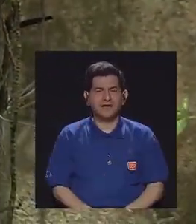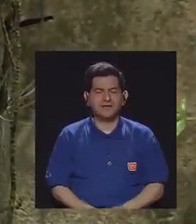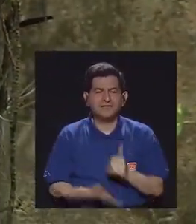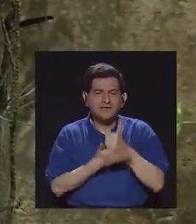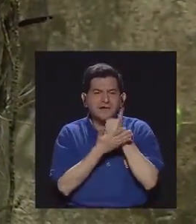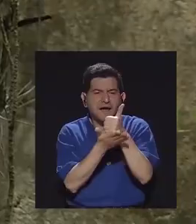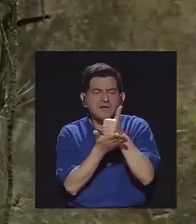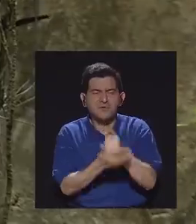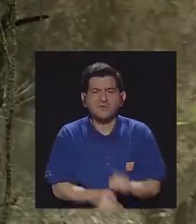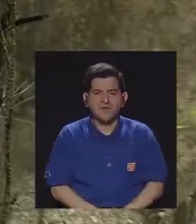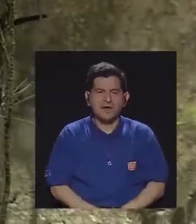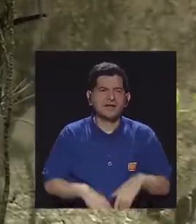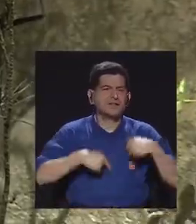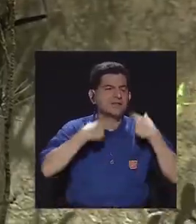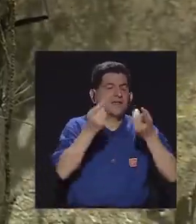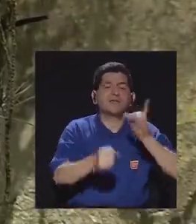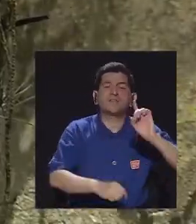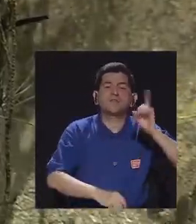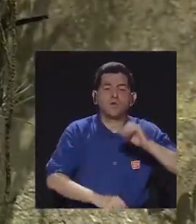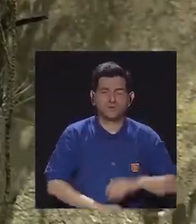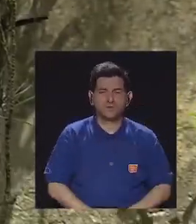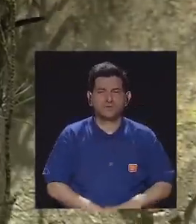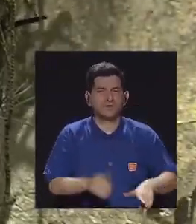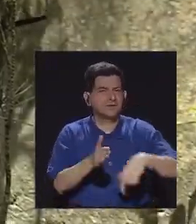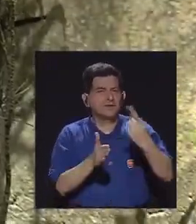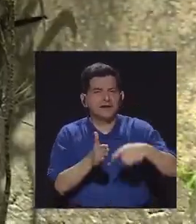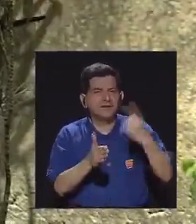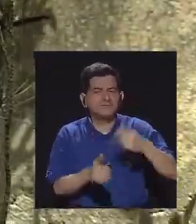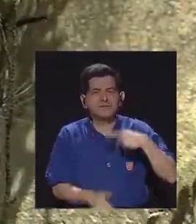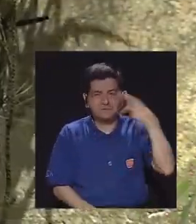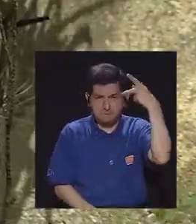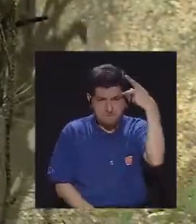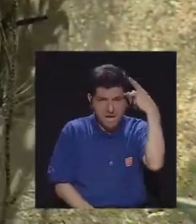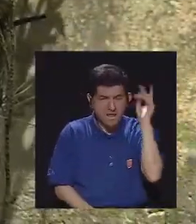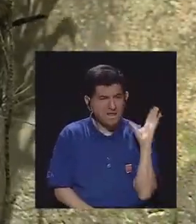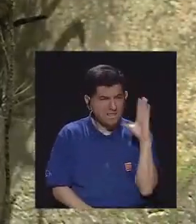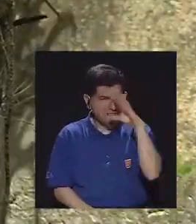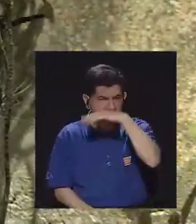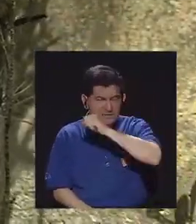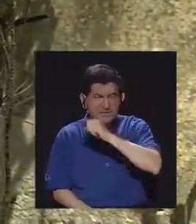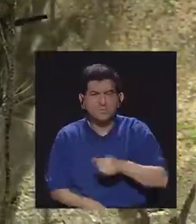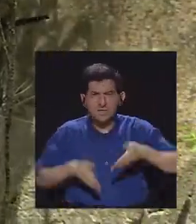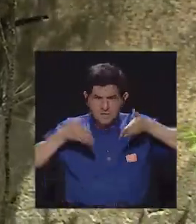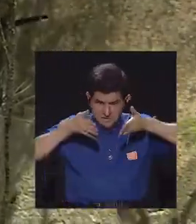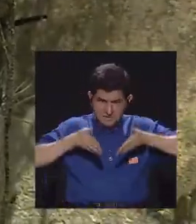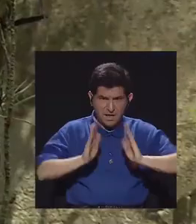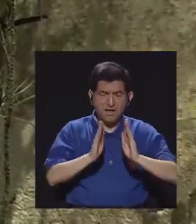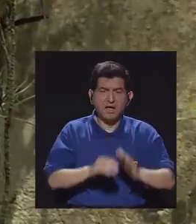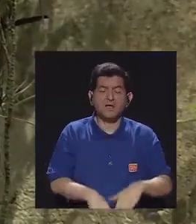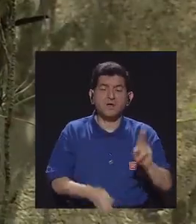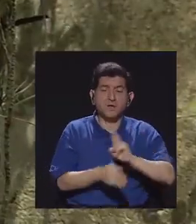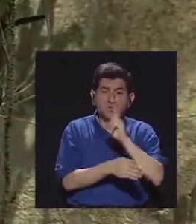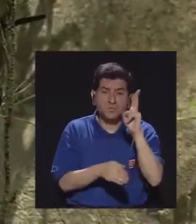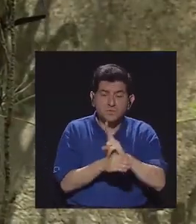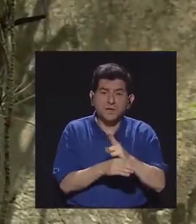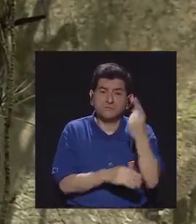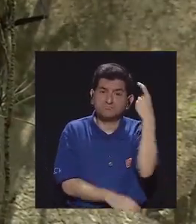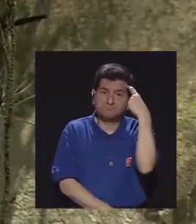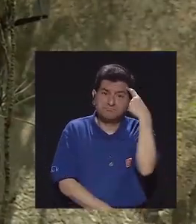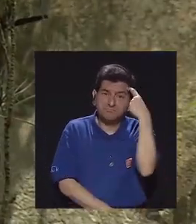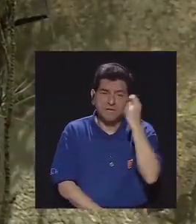luz a dónde ir, a dónde acudir. Porque muchas veces los padres, cuando se dan cuenta de que los hijos están consumiendo, se